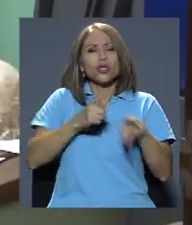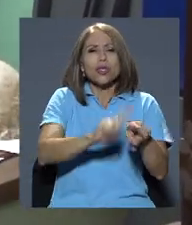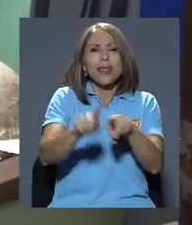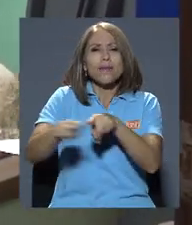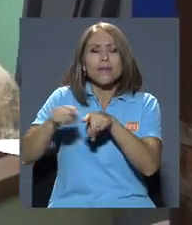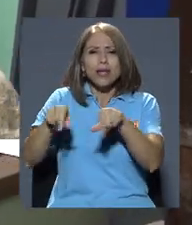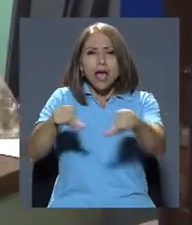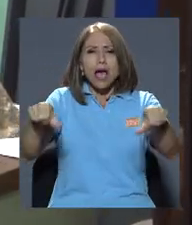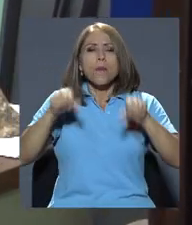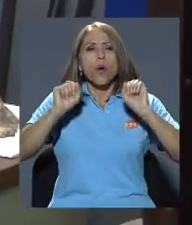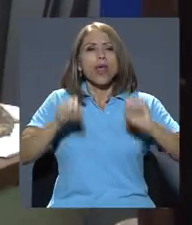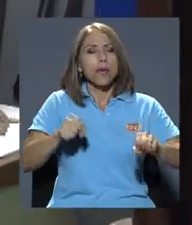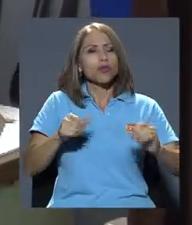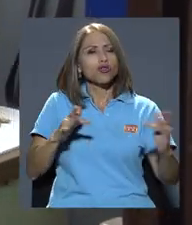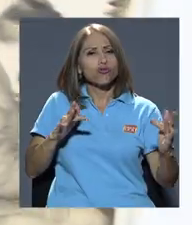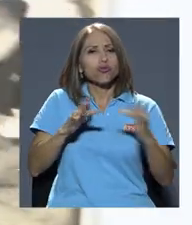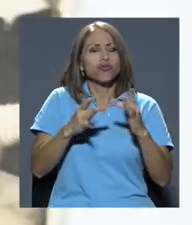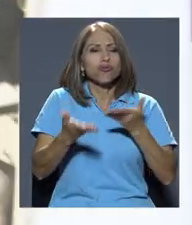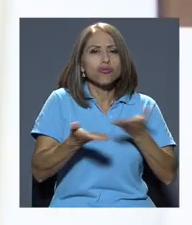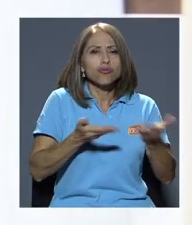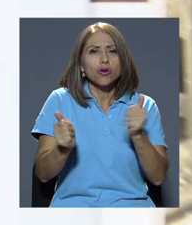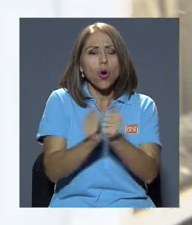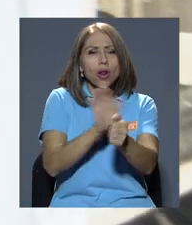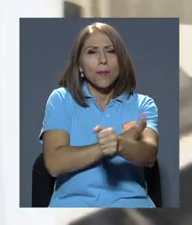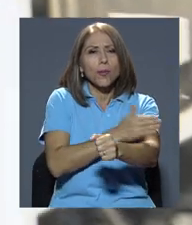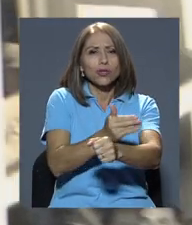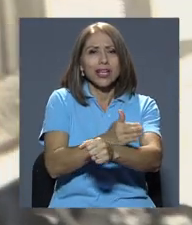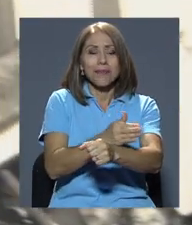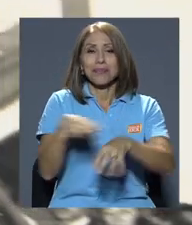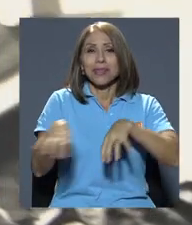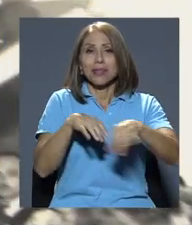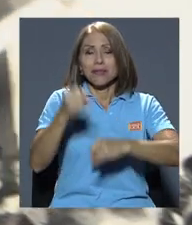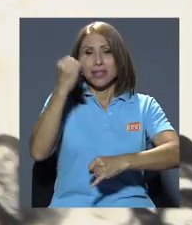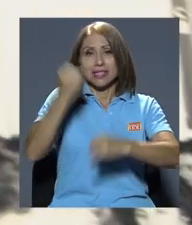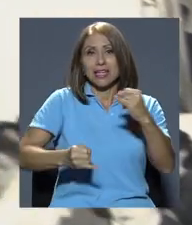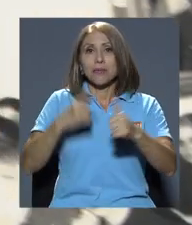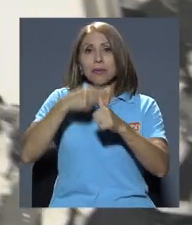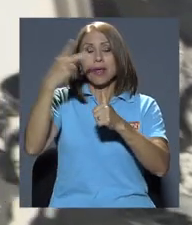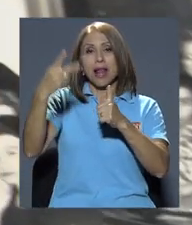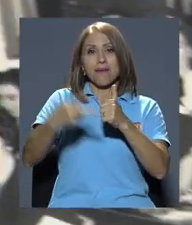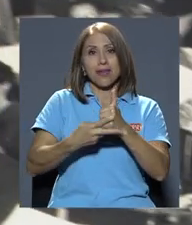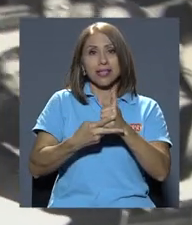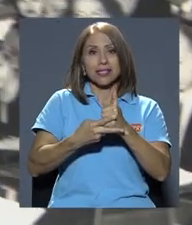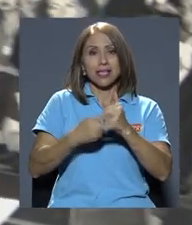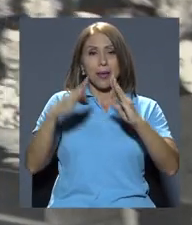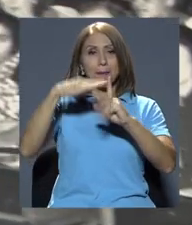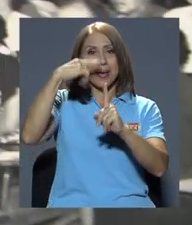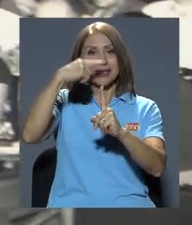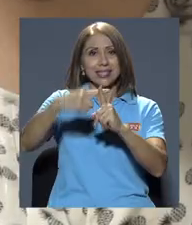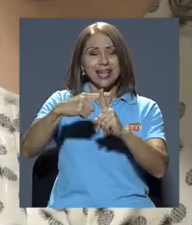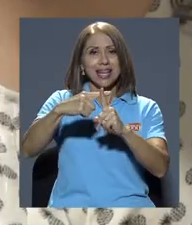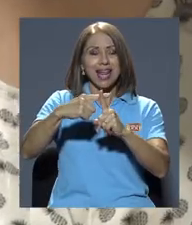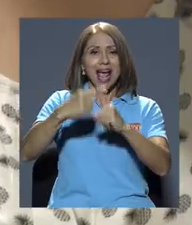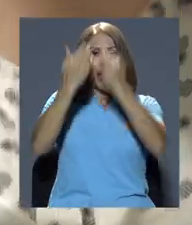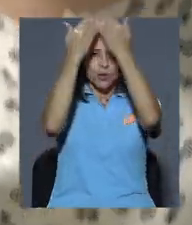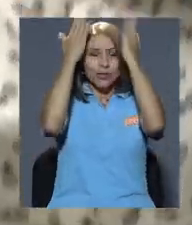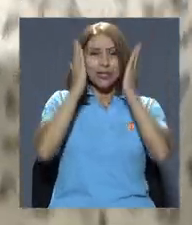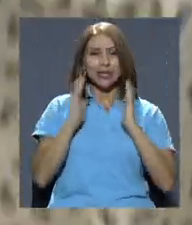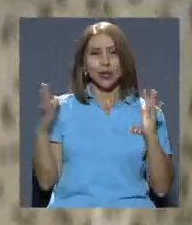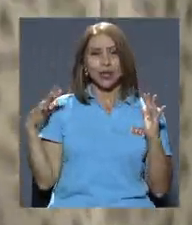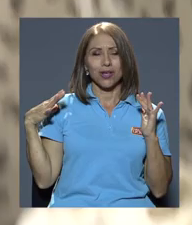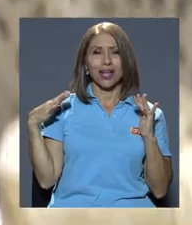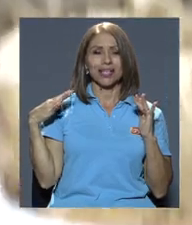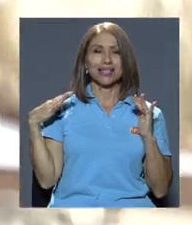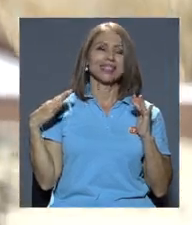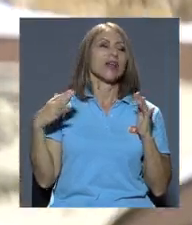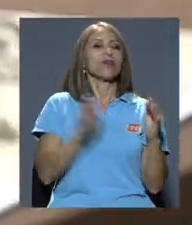podremos dialogar con la música. Como actividad de cierre se ejecutó por primera vez en la Basílica de Nuestra Señora de Los Ángeles la obra